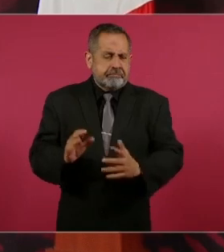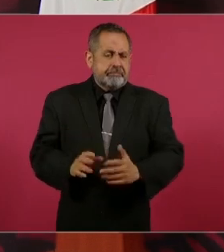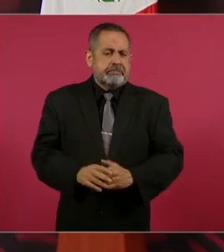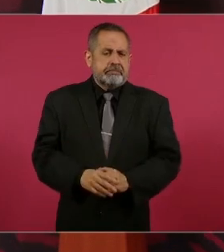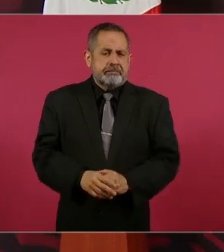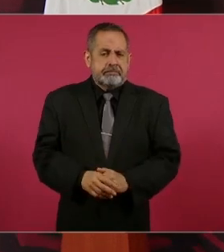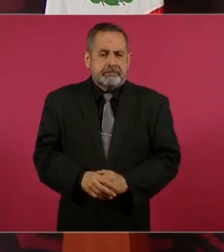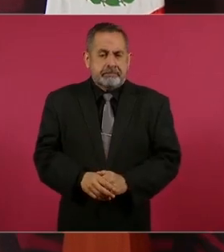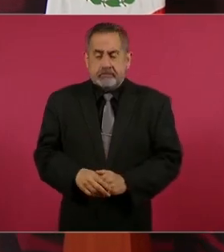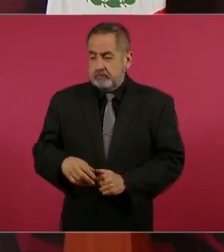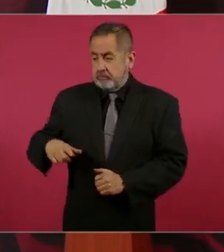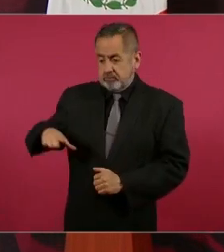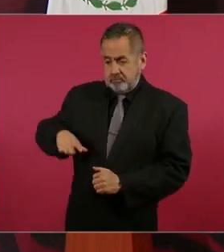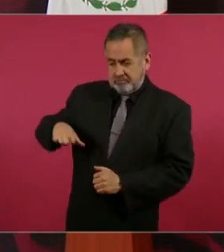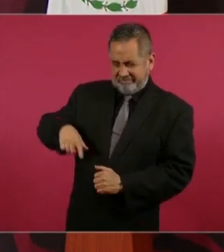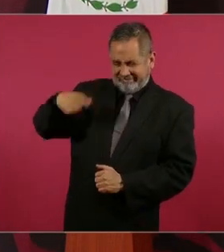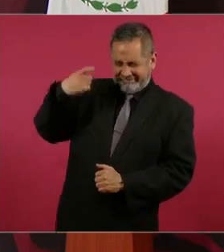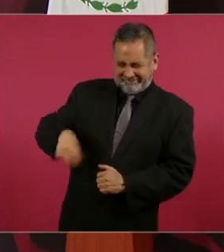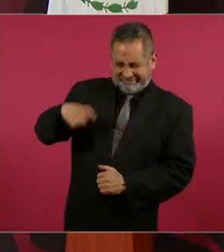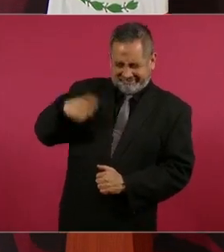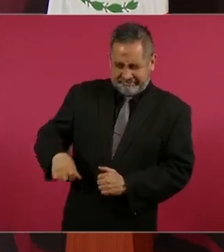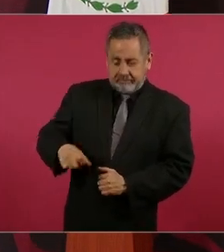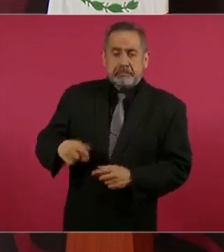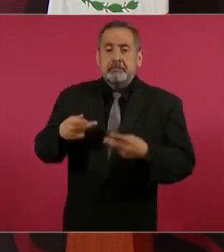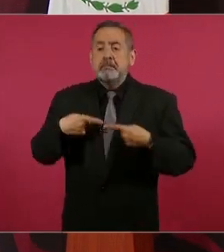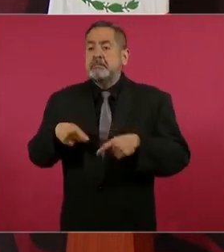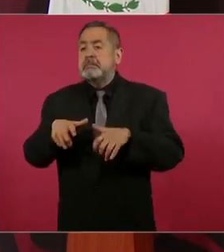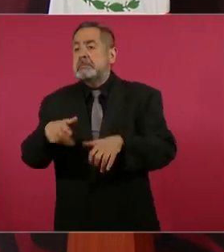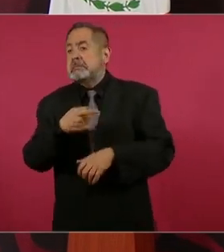No puede haber gobierno rico con pueblo pobre.